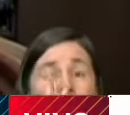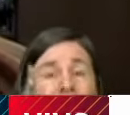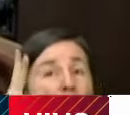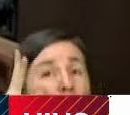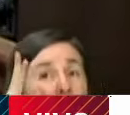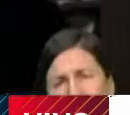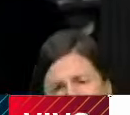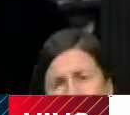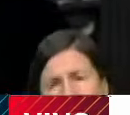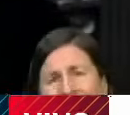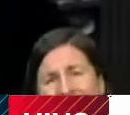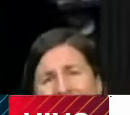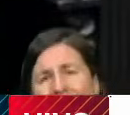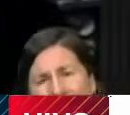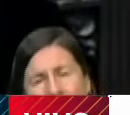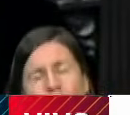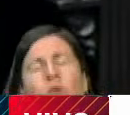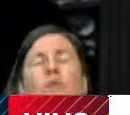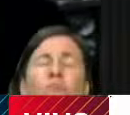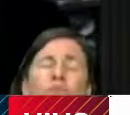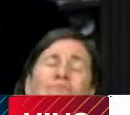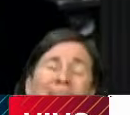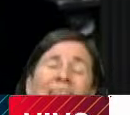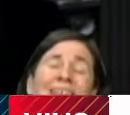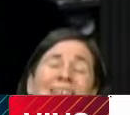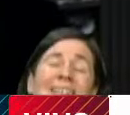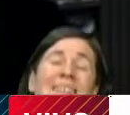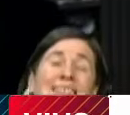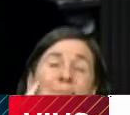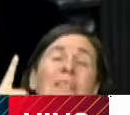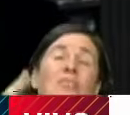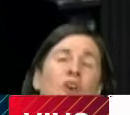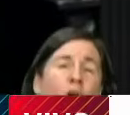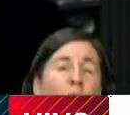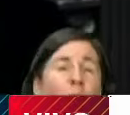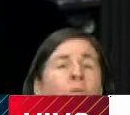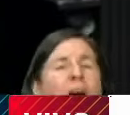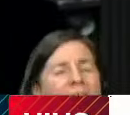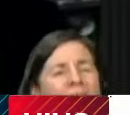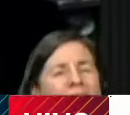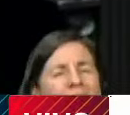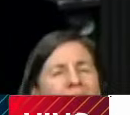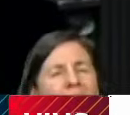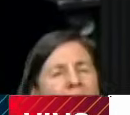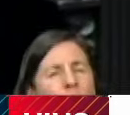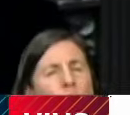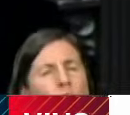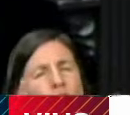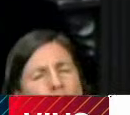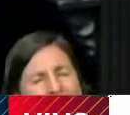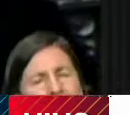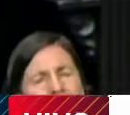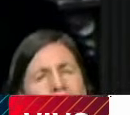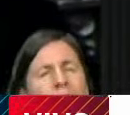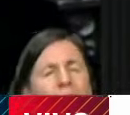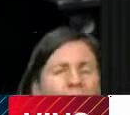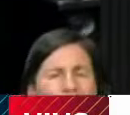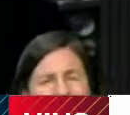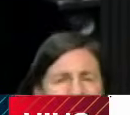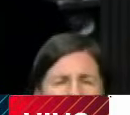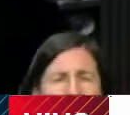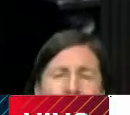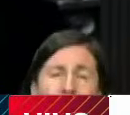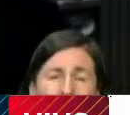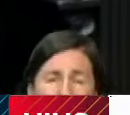hay mucha interna en el peronismo que hace que estos gobernadores también estén despegados un poco de lo que es el